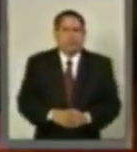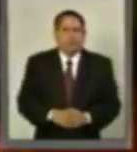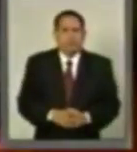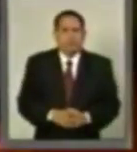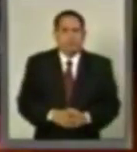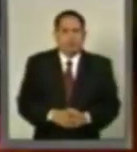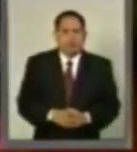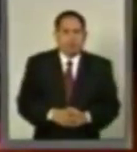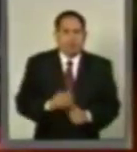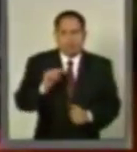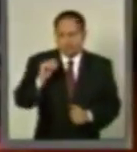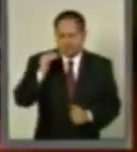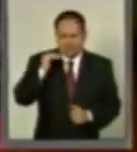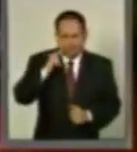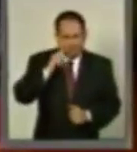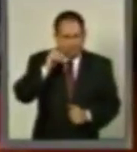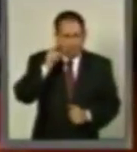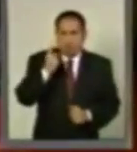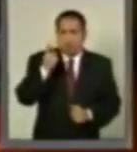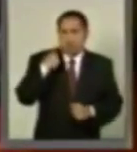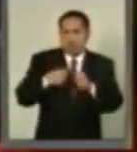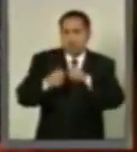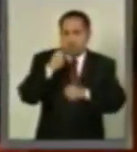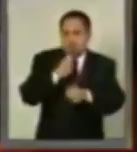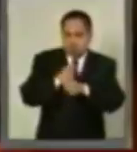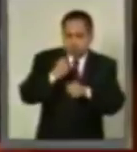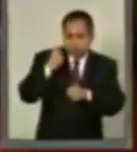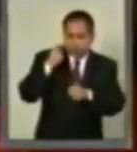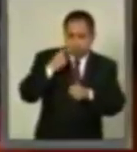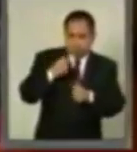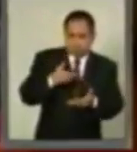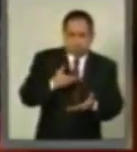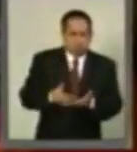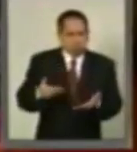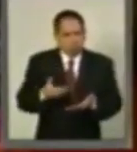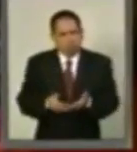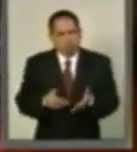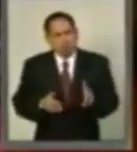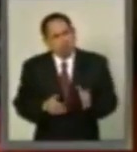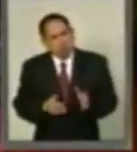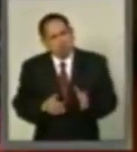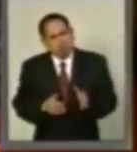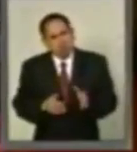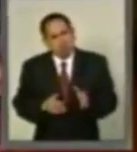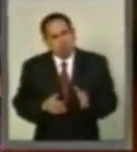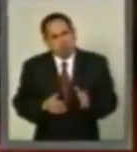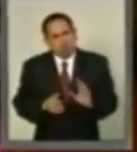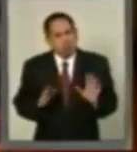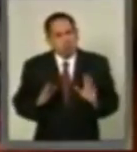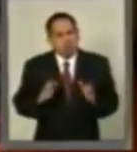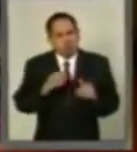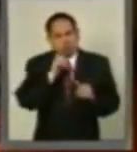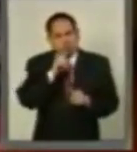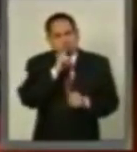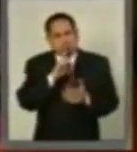No fue muy fuerte hace un año, hoy prácticamente pues no se había